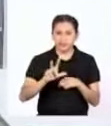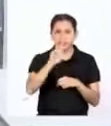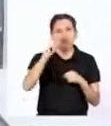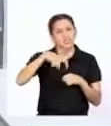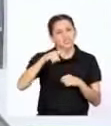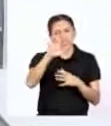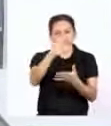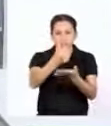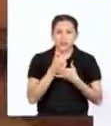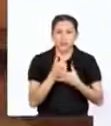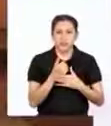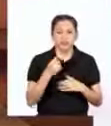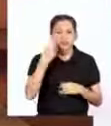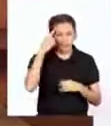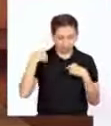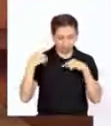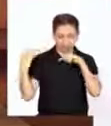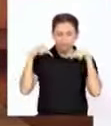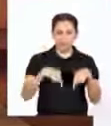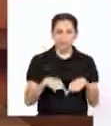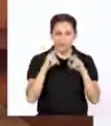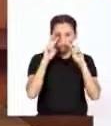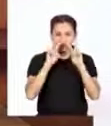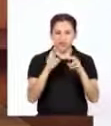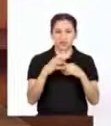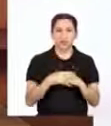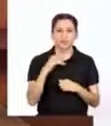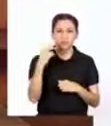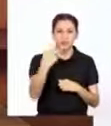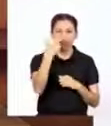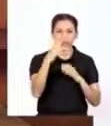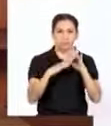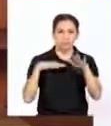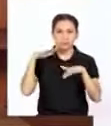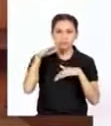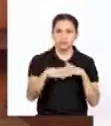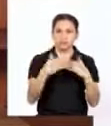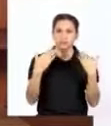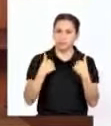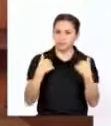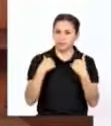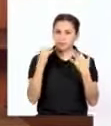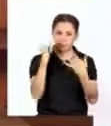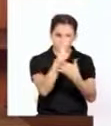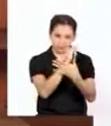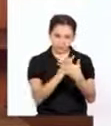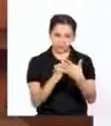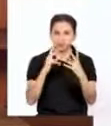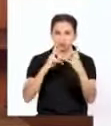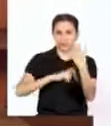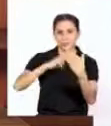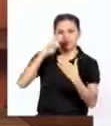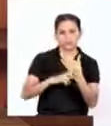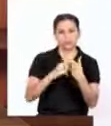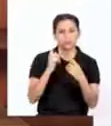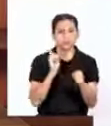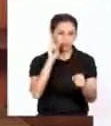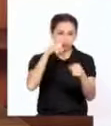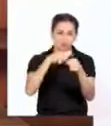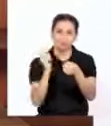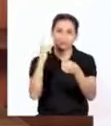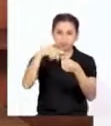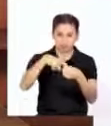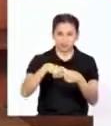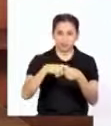tercero necesitamos de su ayuda. Para eso estoy aquí. Veamos, el tercer paso involucra el diseño mismo del